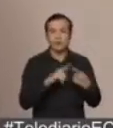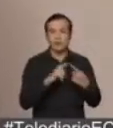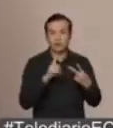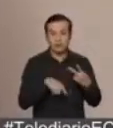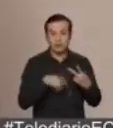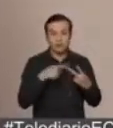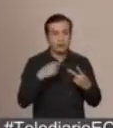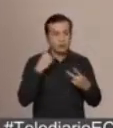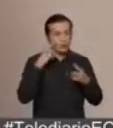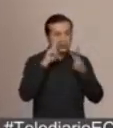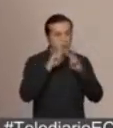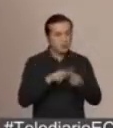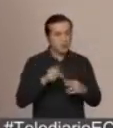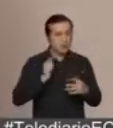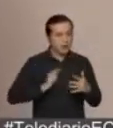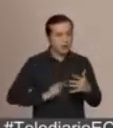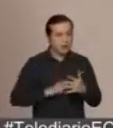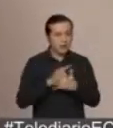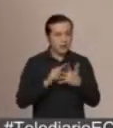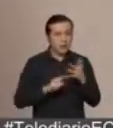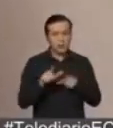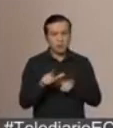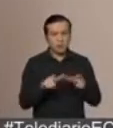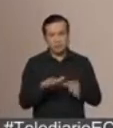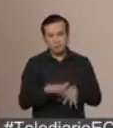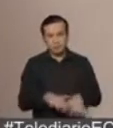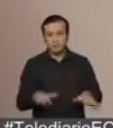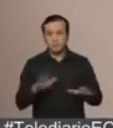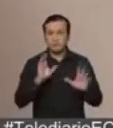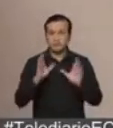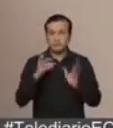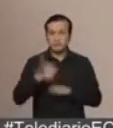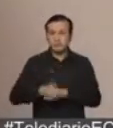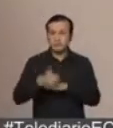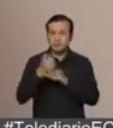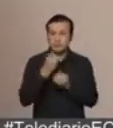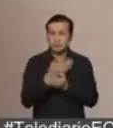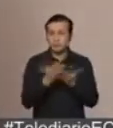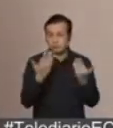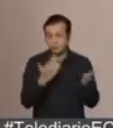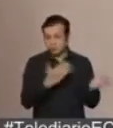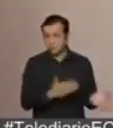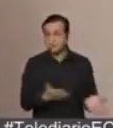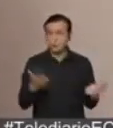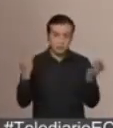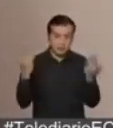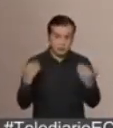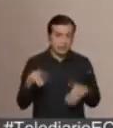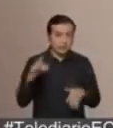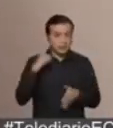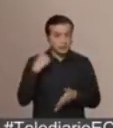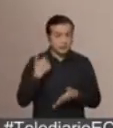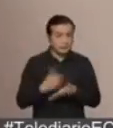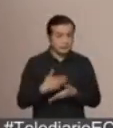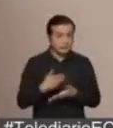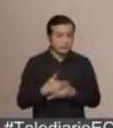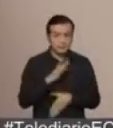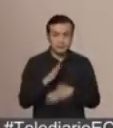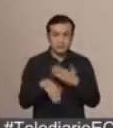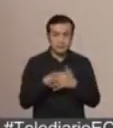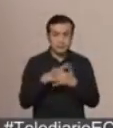pudiendo revisar cada detalle de las instalaciones, conversando con las autoridades, evidentemente, pero para sustentar y demostrar